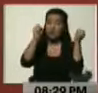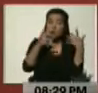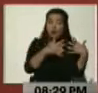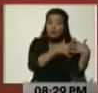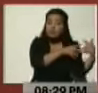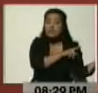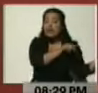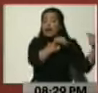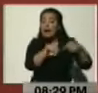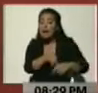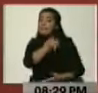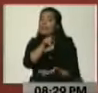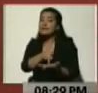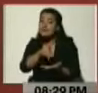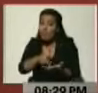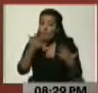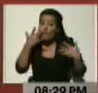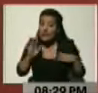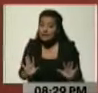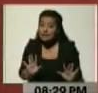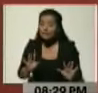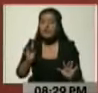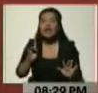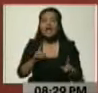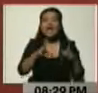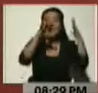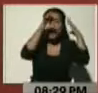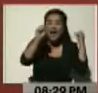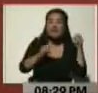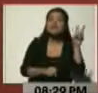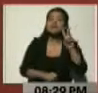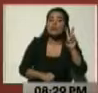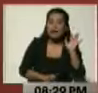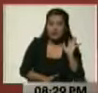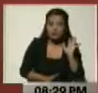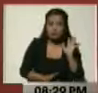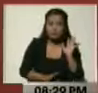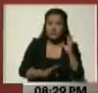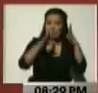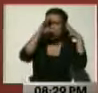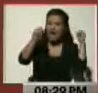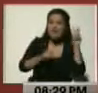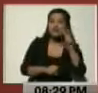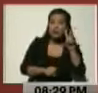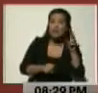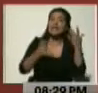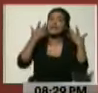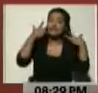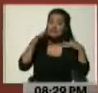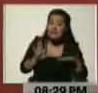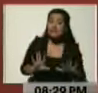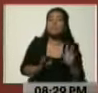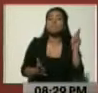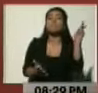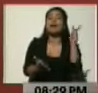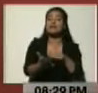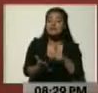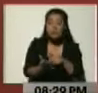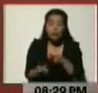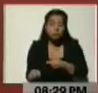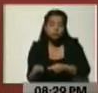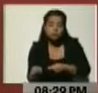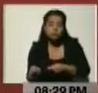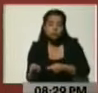Documentos desclasificados. La embajada venezolana tuvo participación activa, no solo